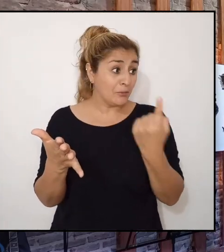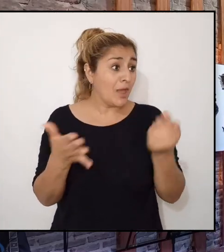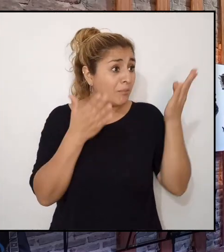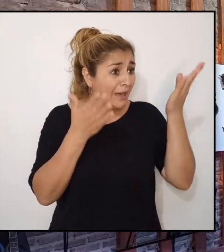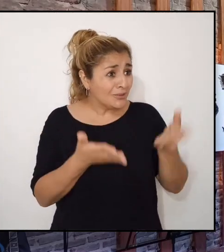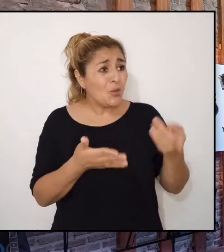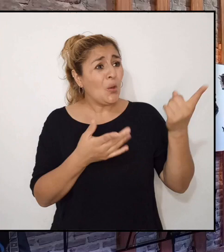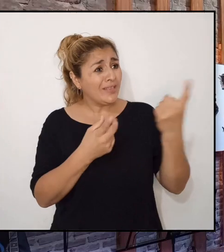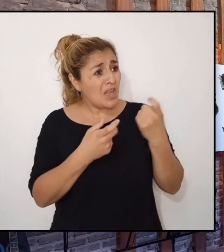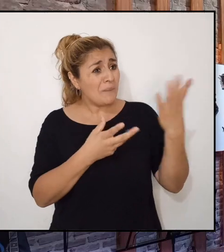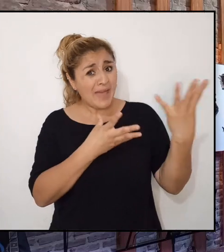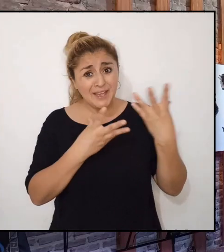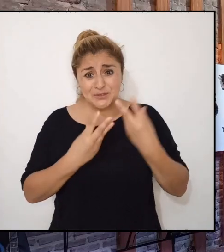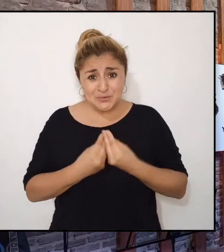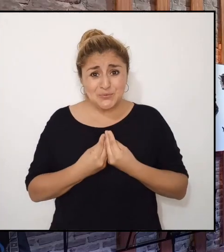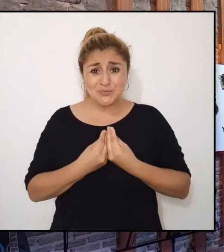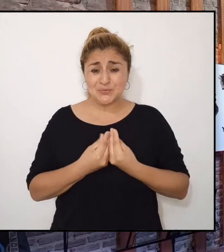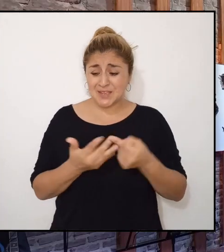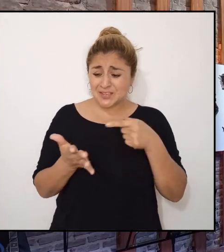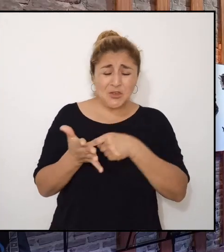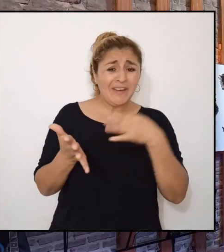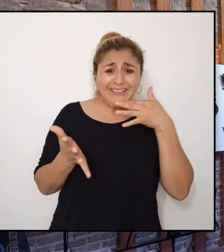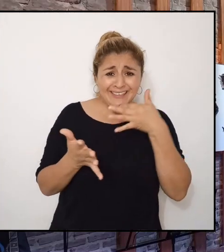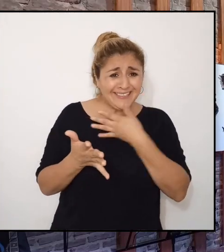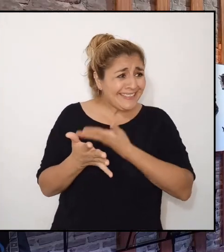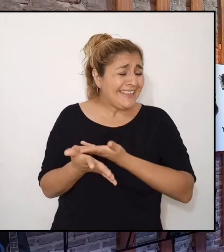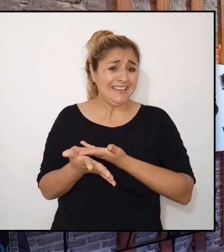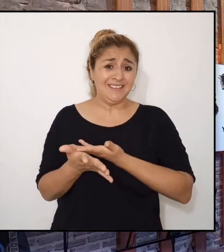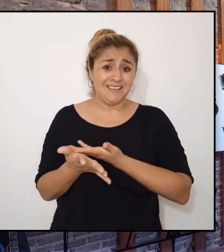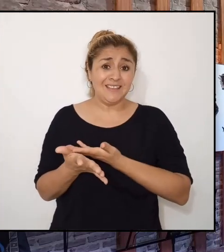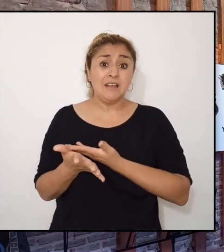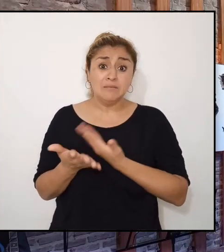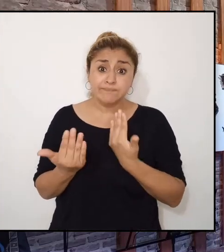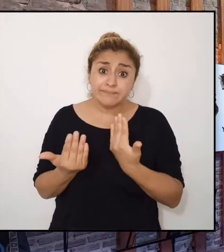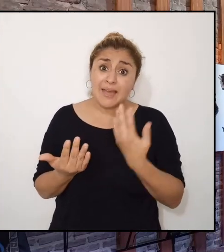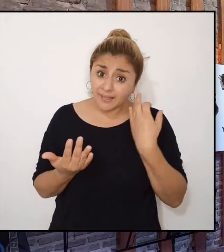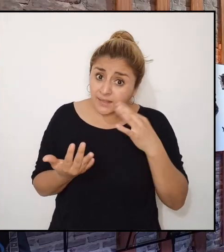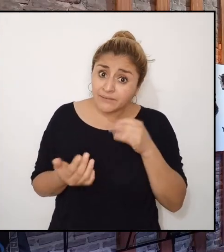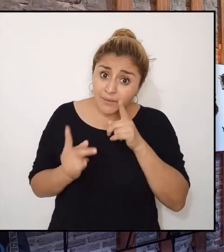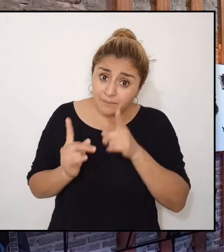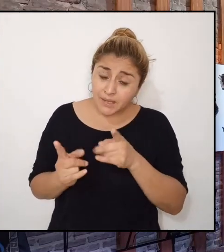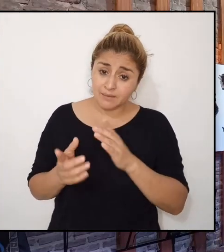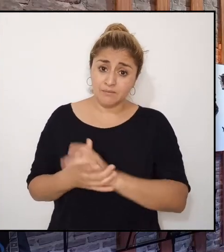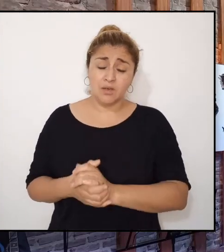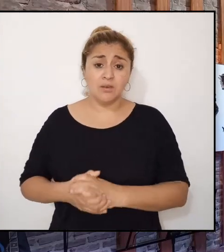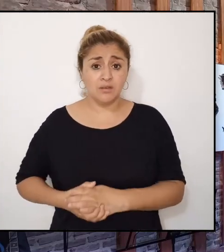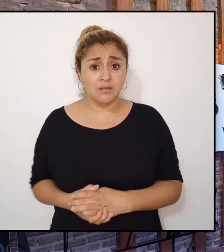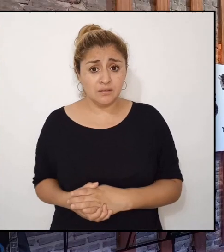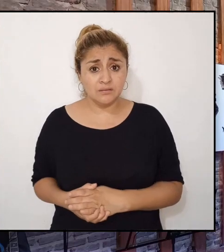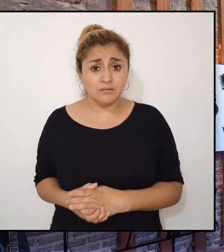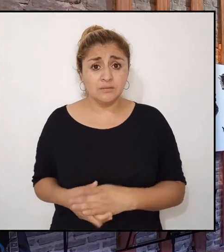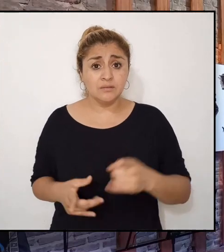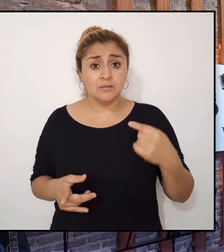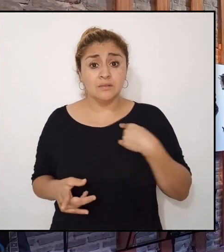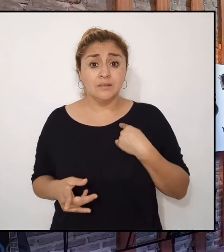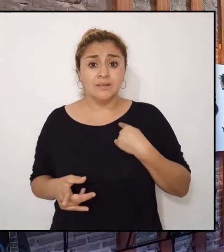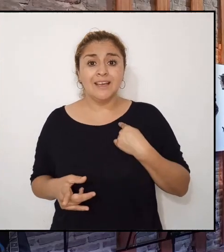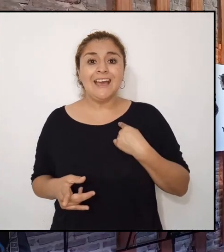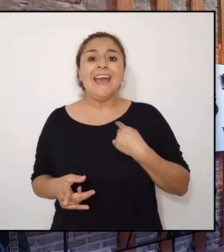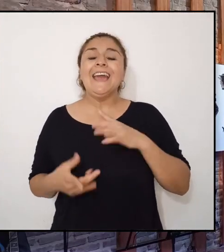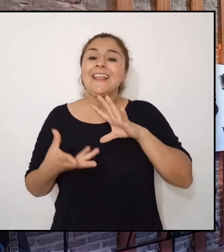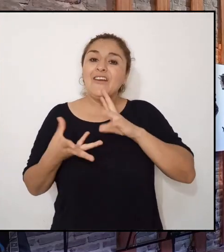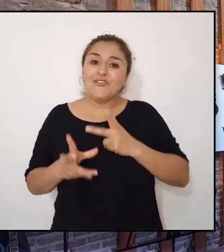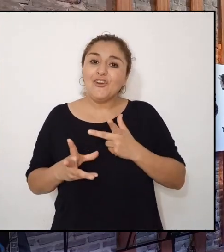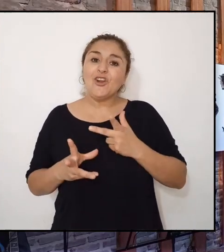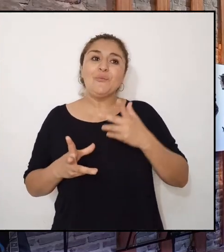hablar, seguramente. Pero a veces estamos así como picoteando, ¿verdad? Y no estamos yendo a la presencia de Dios. Ahora cuando empezamos